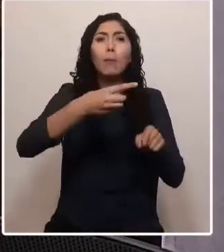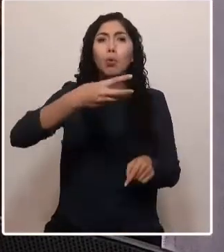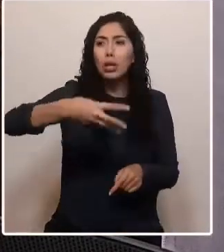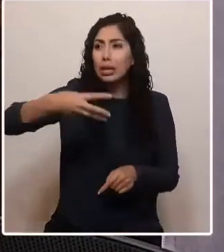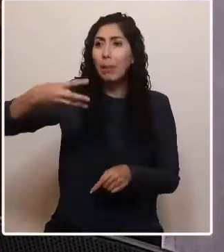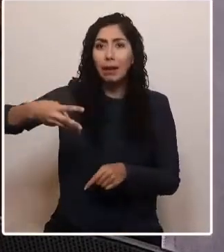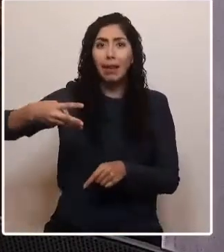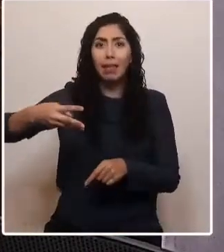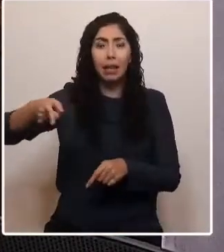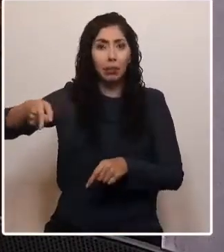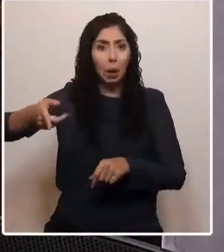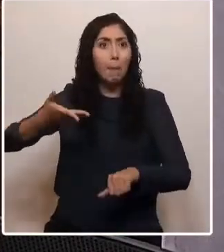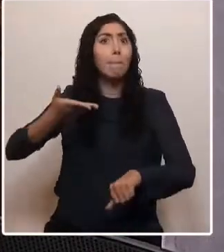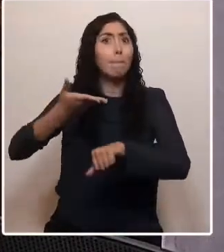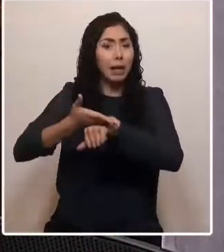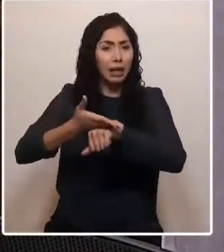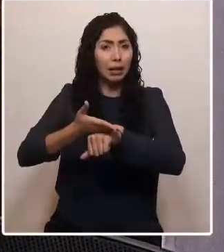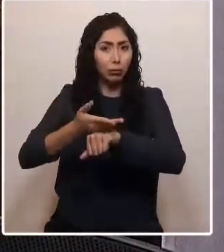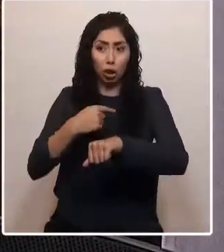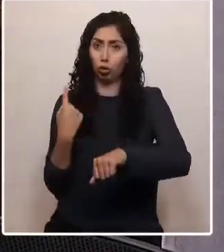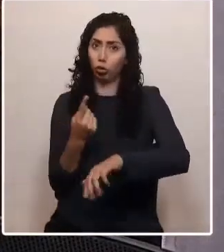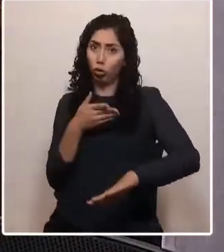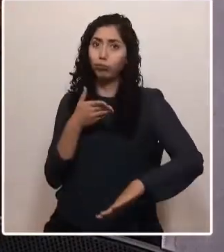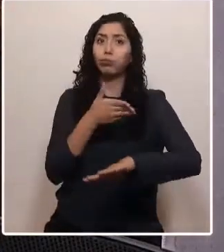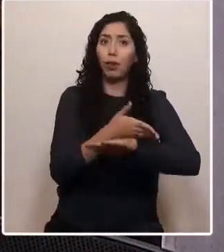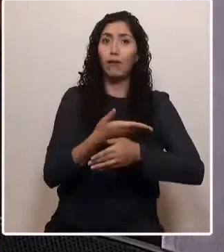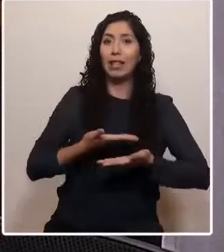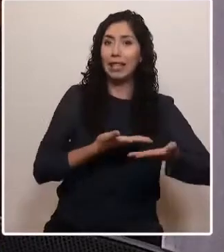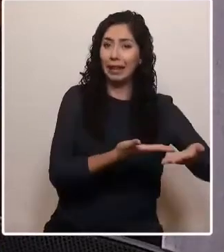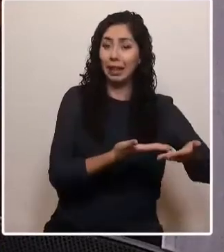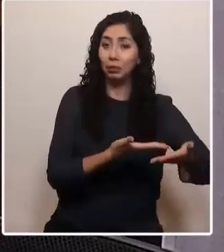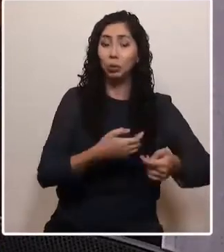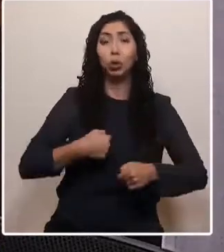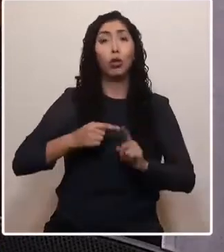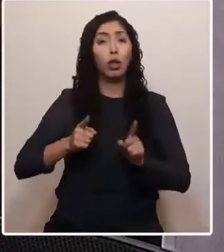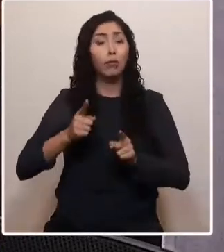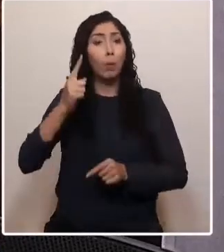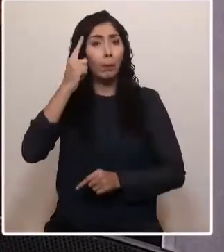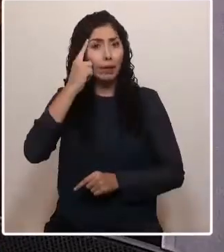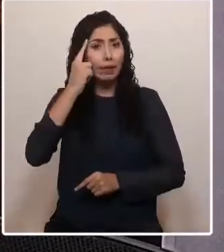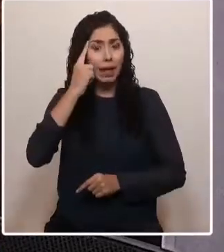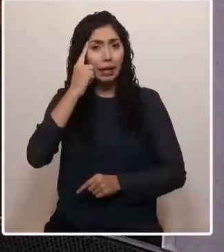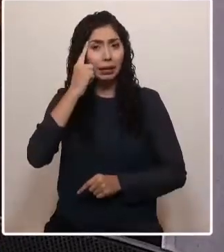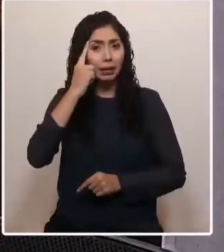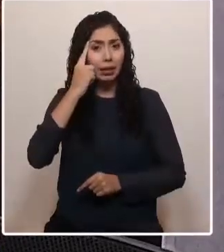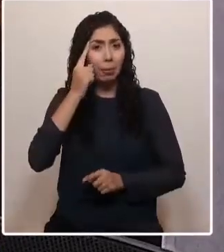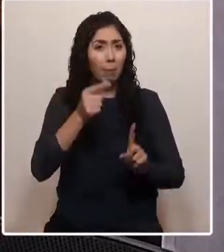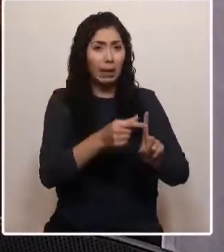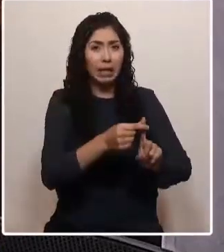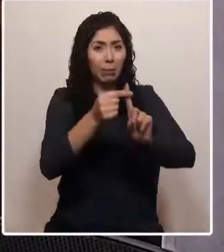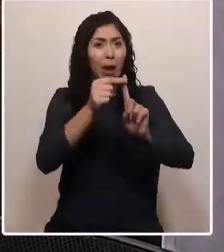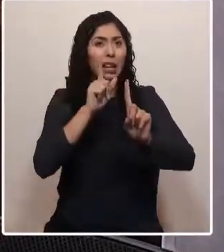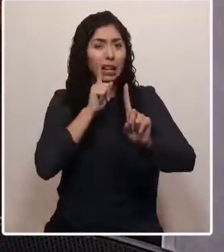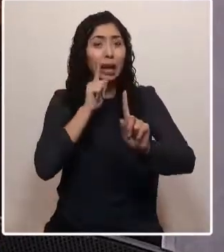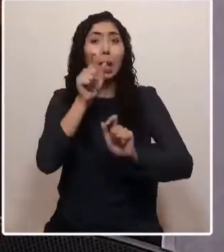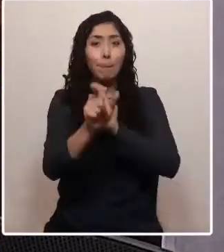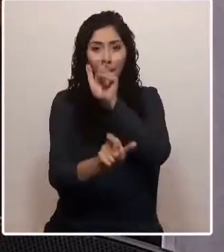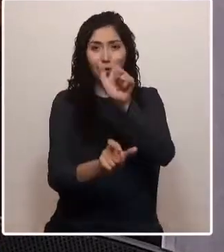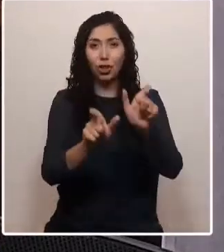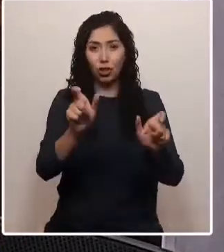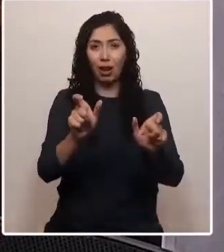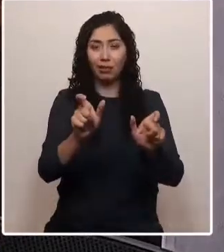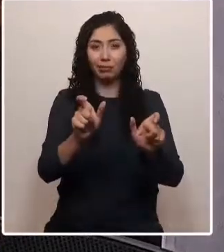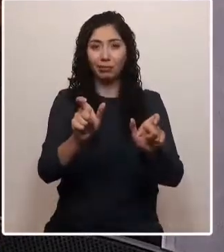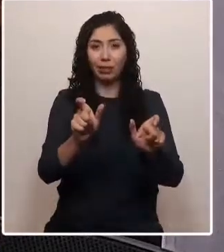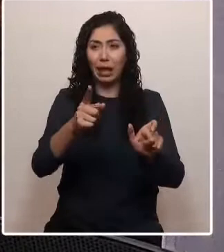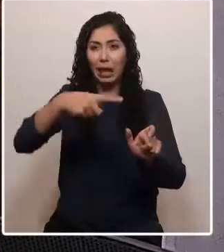pidiendo fuertemente esta visita. Así que yo creo que hay que pensar por el bien mayor, que en este caso son las personas que han sido